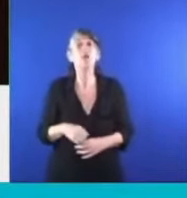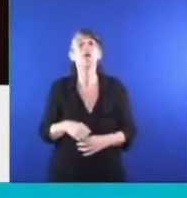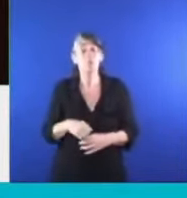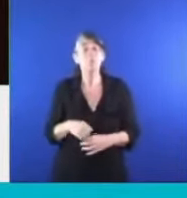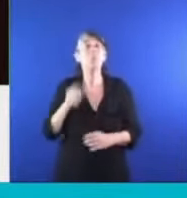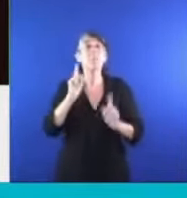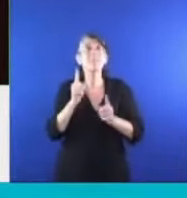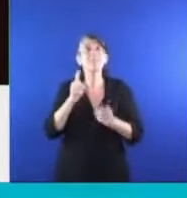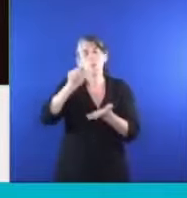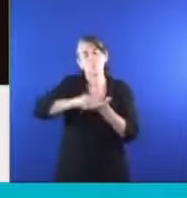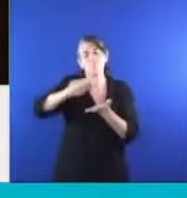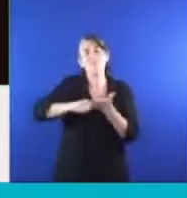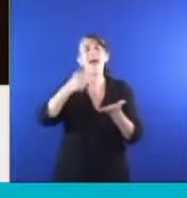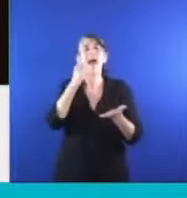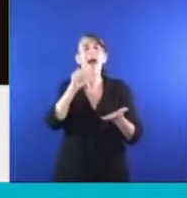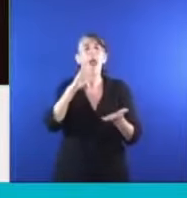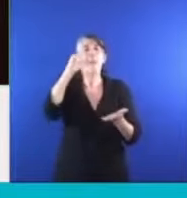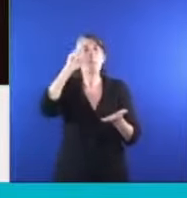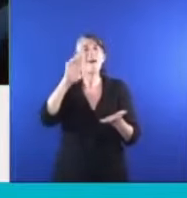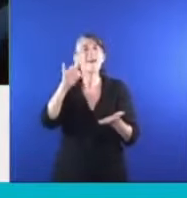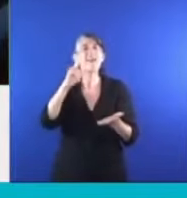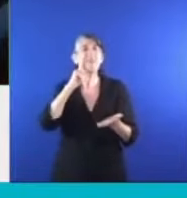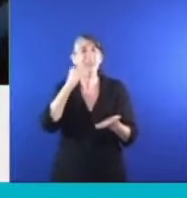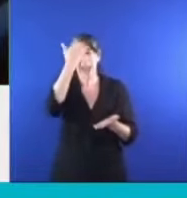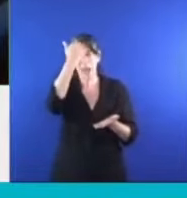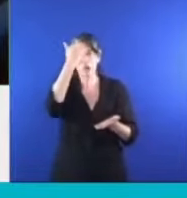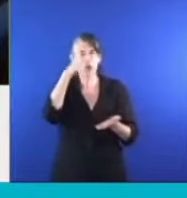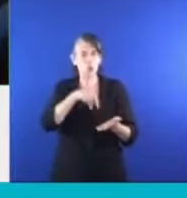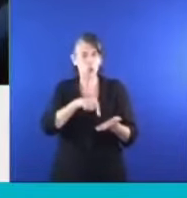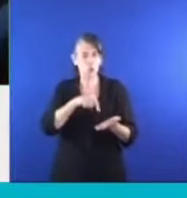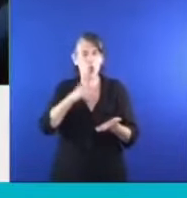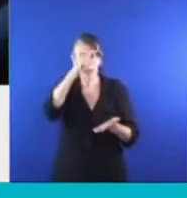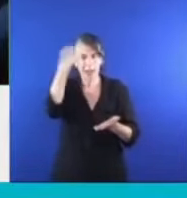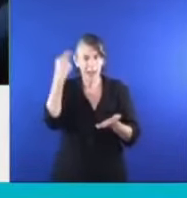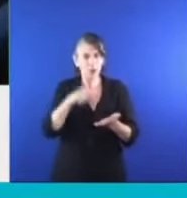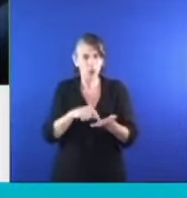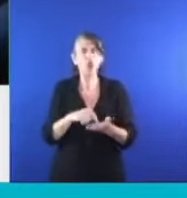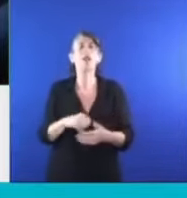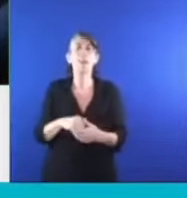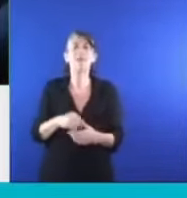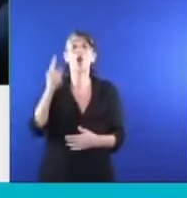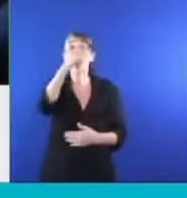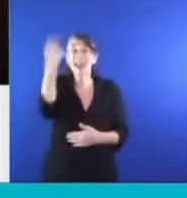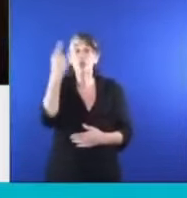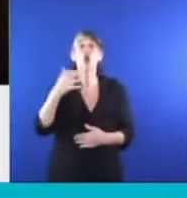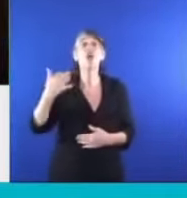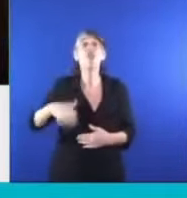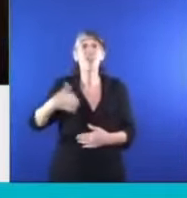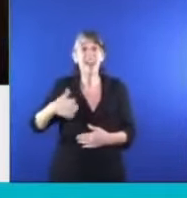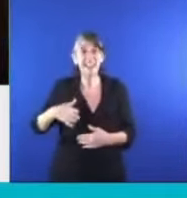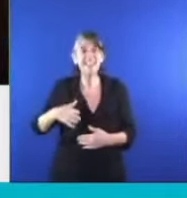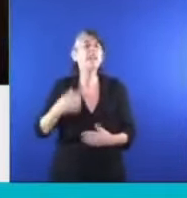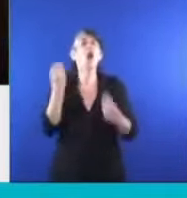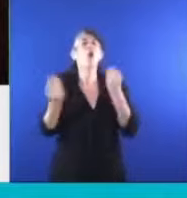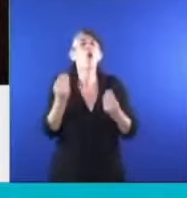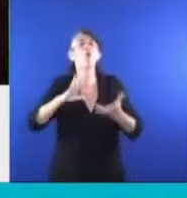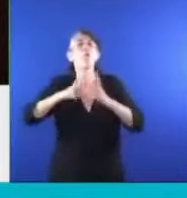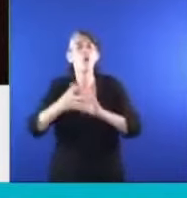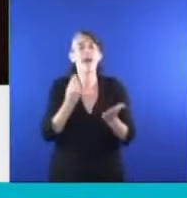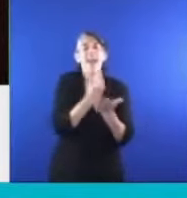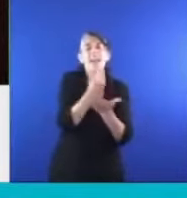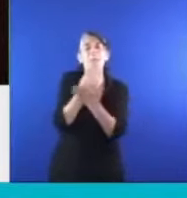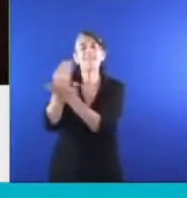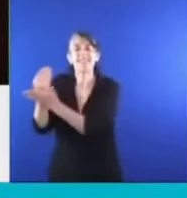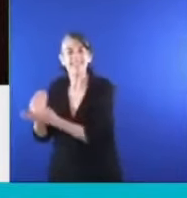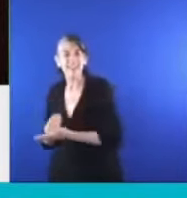ideas de Alberti, es taxativo. La nación argentina adopta para su gobierno la forma representativa,